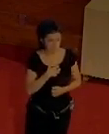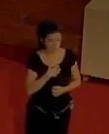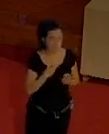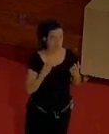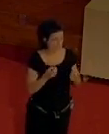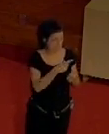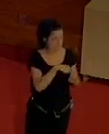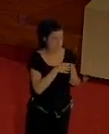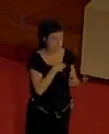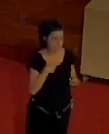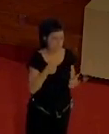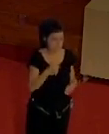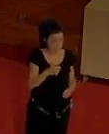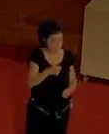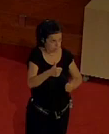su